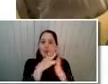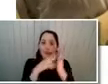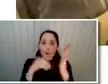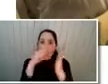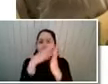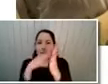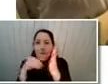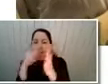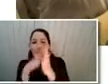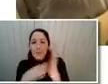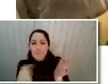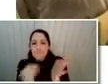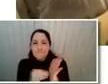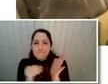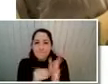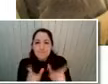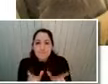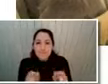virus.